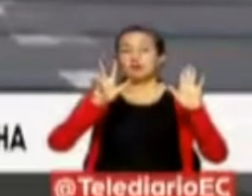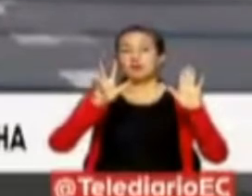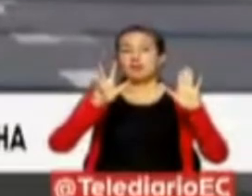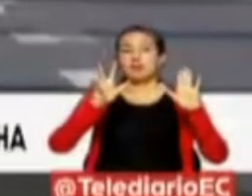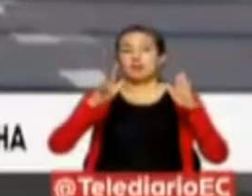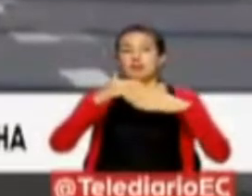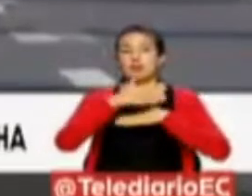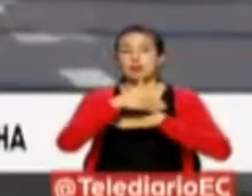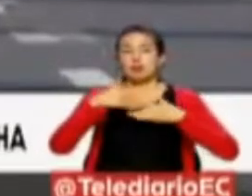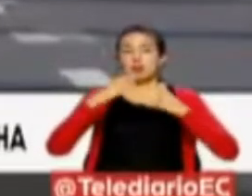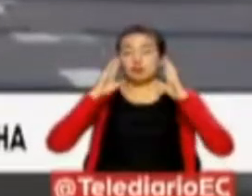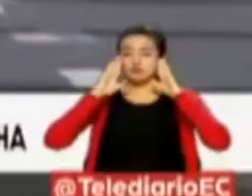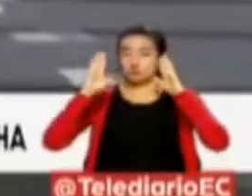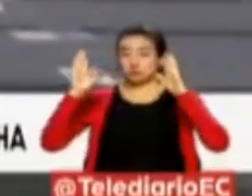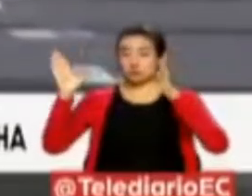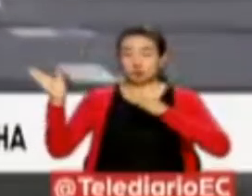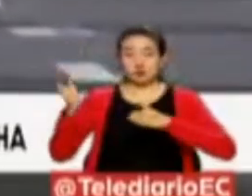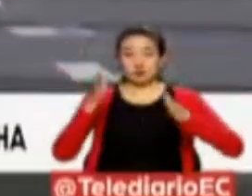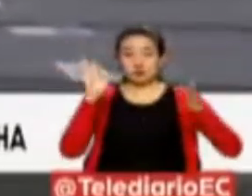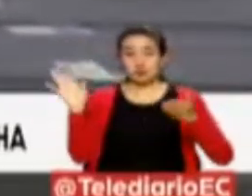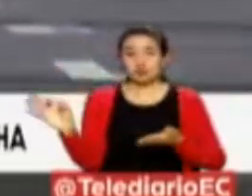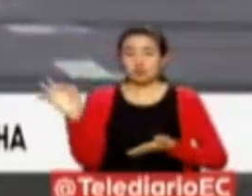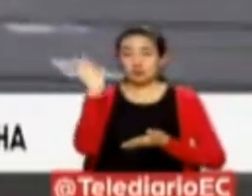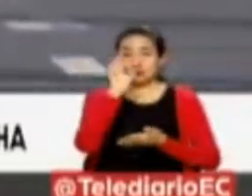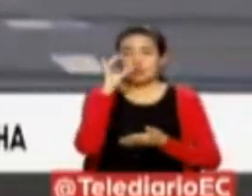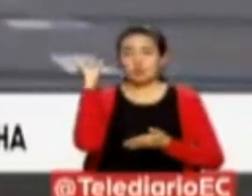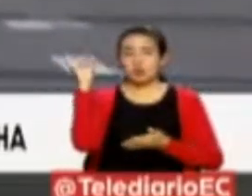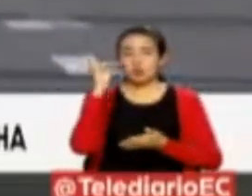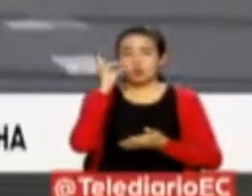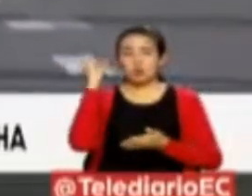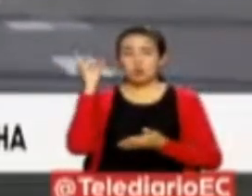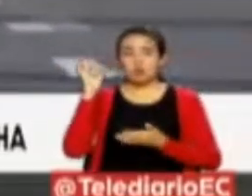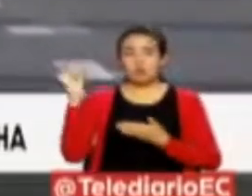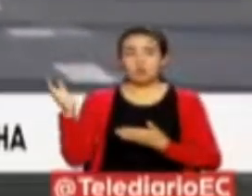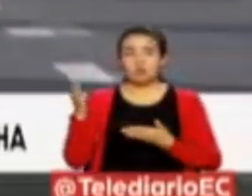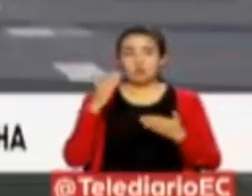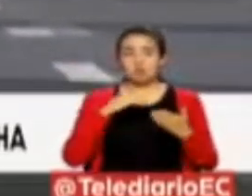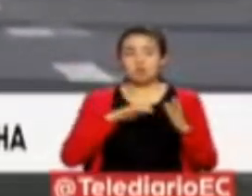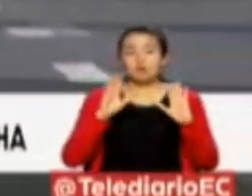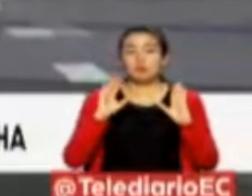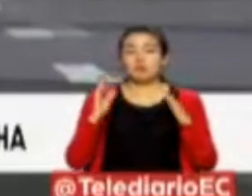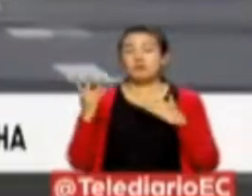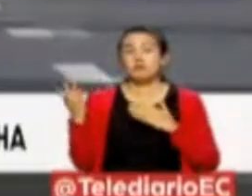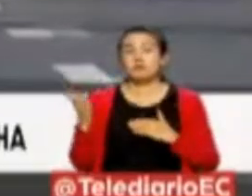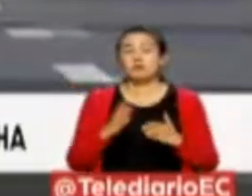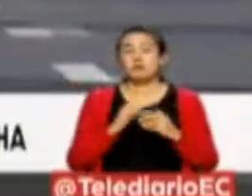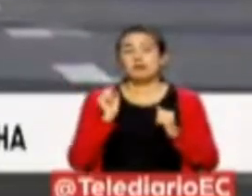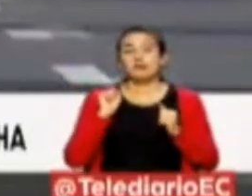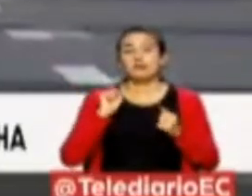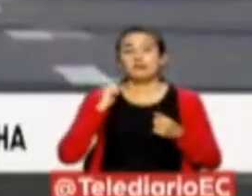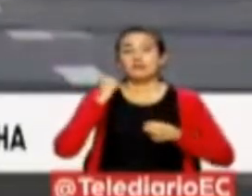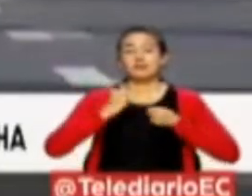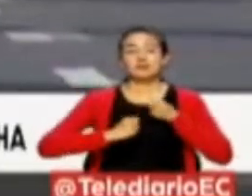estamos atentos a lo que hagan los representantes bolivianos en lo que es la marcha olímpica